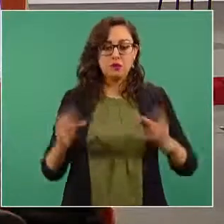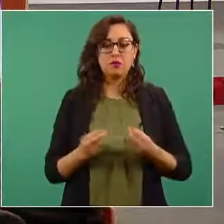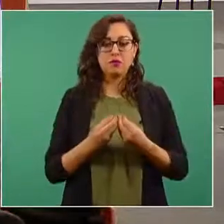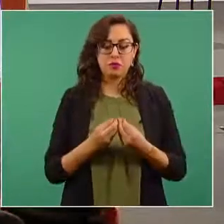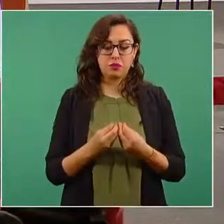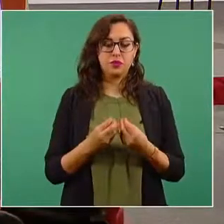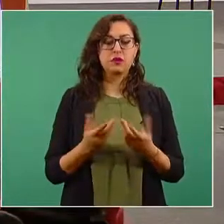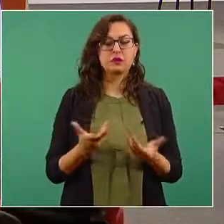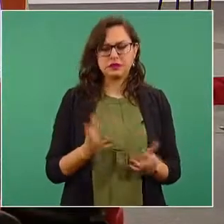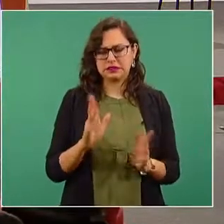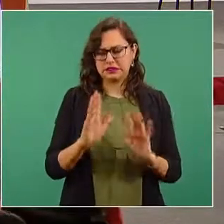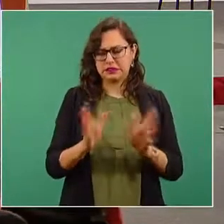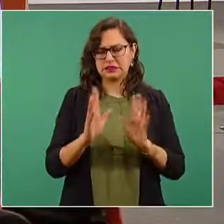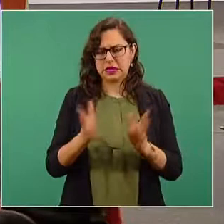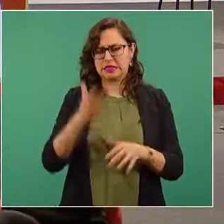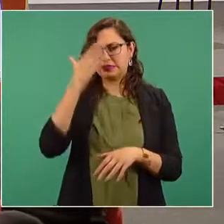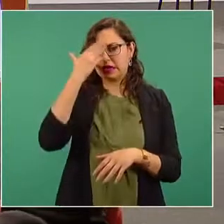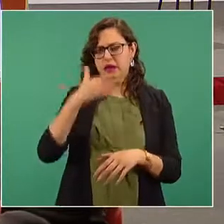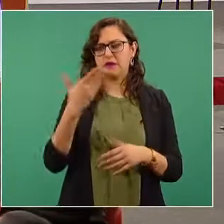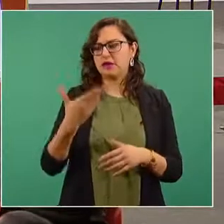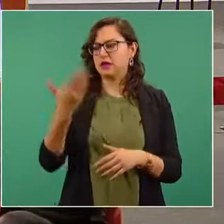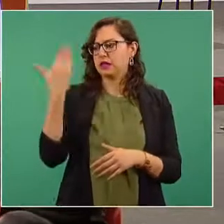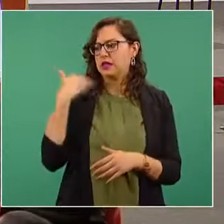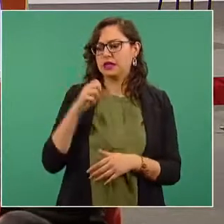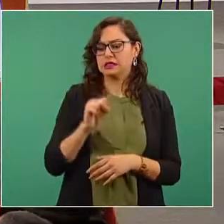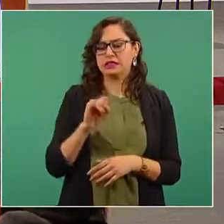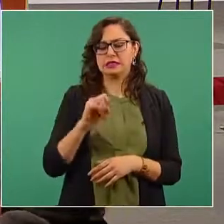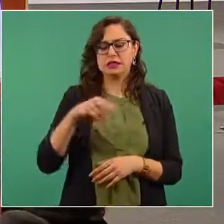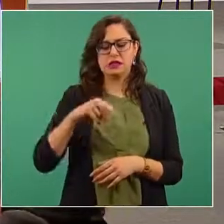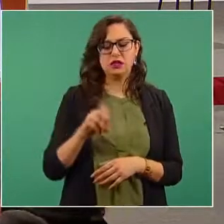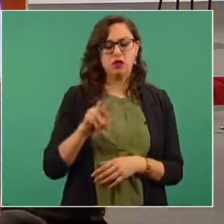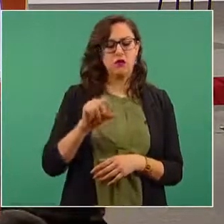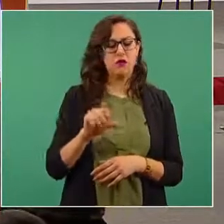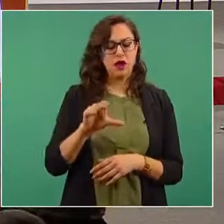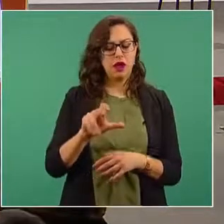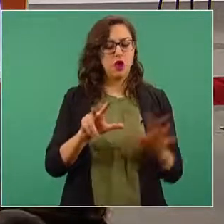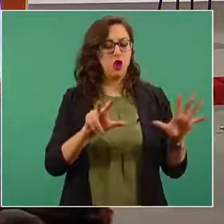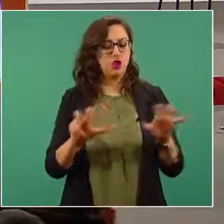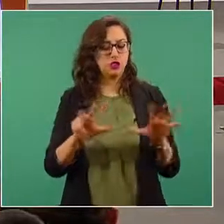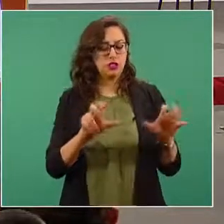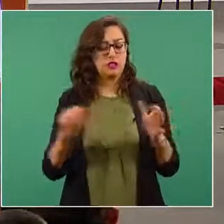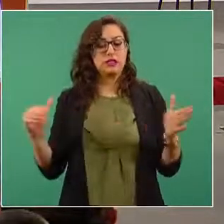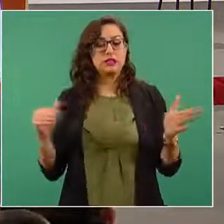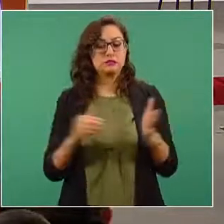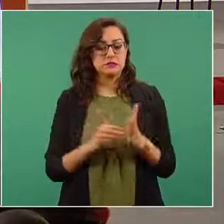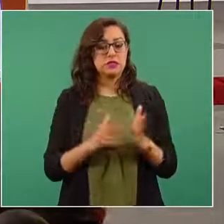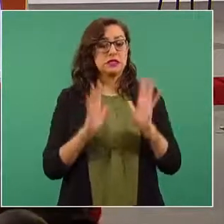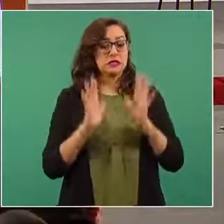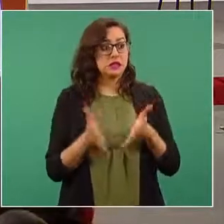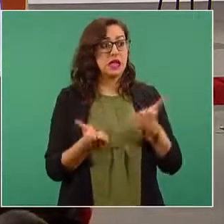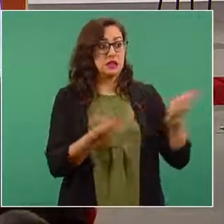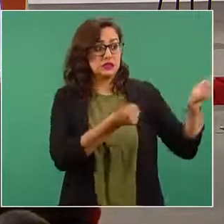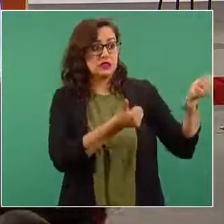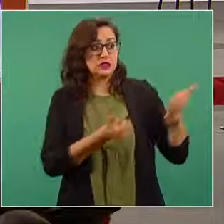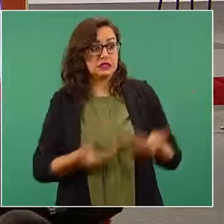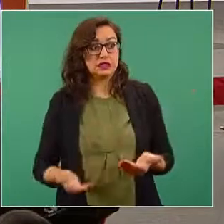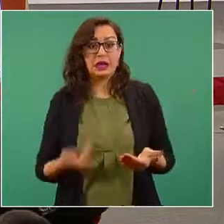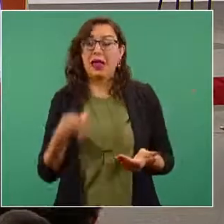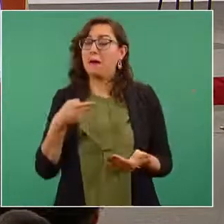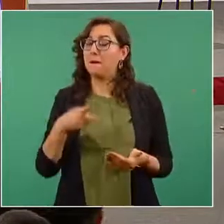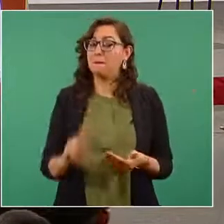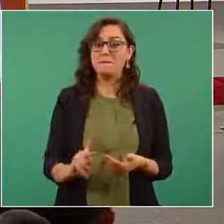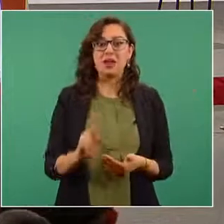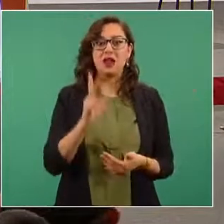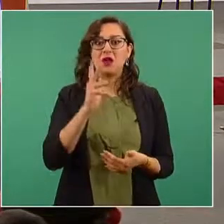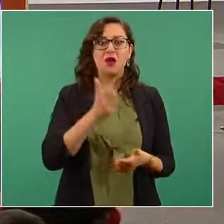Sinovac ya llegó, como ustedes saben, las 800,000 dosis, pero se van a tener que esperar para ciertos